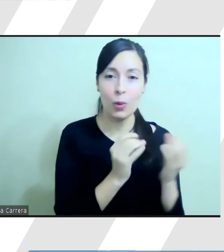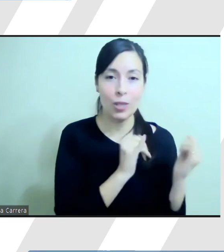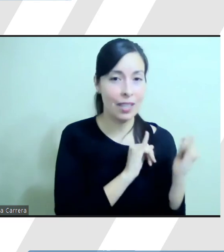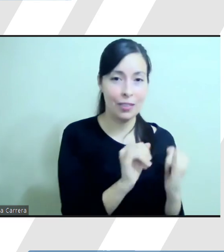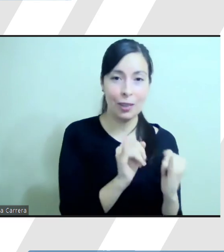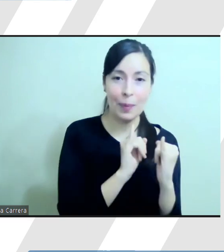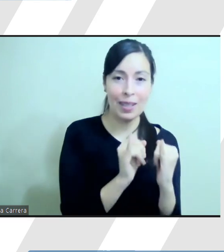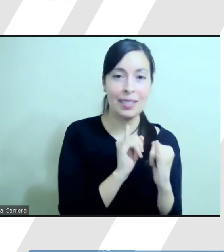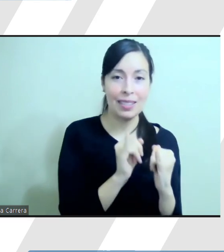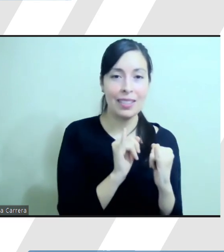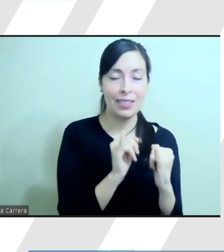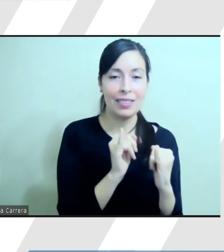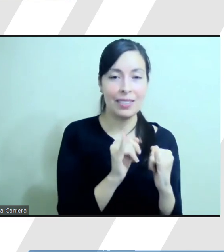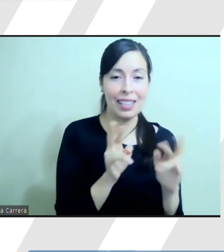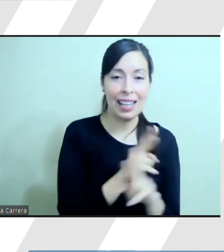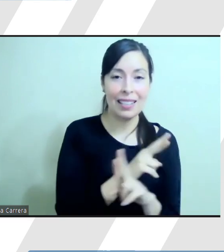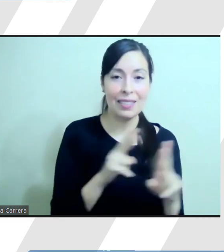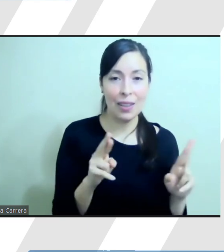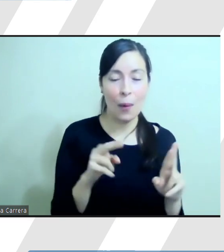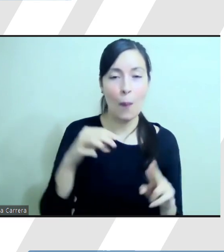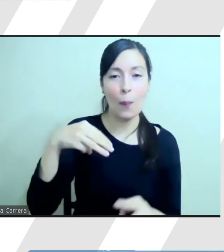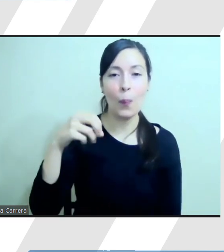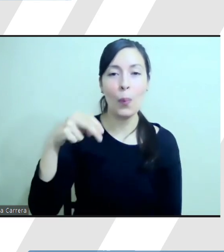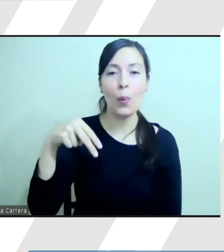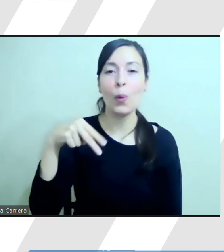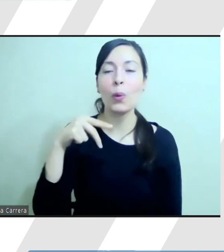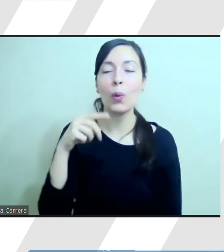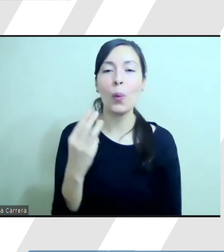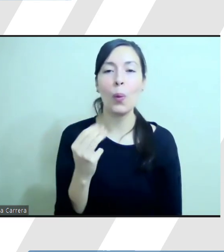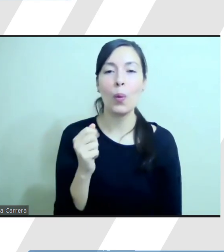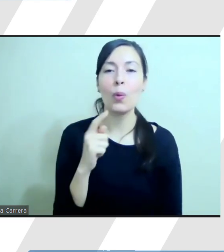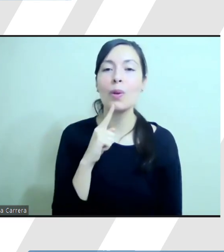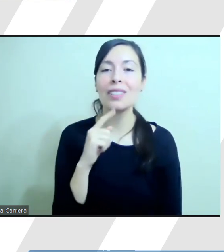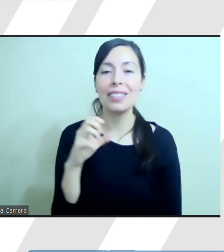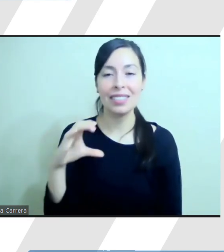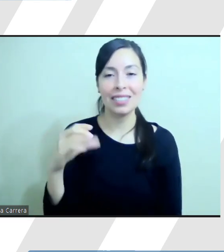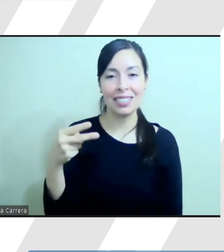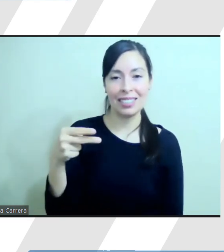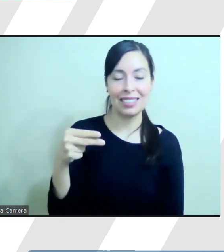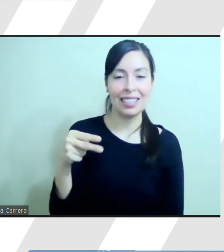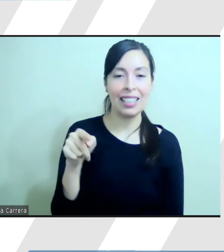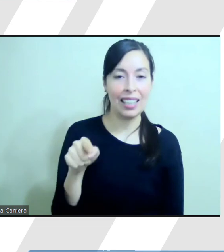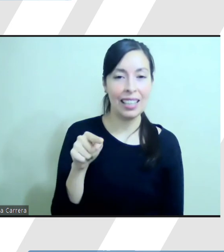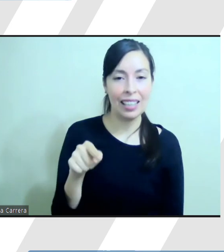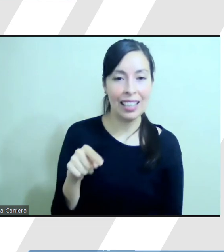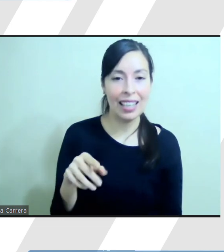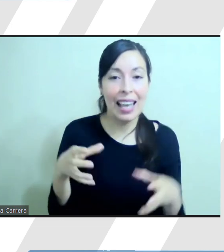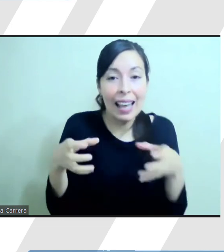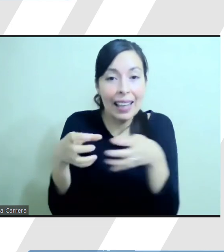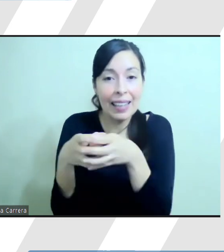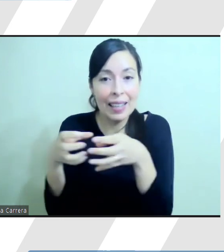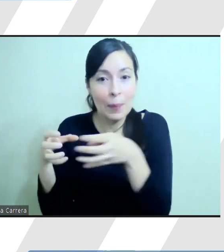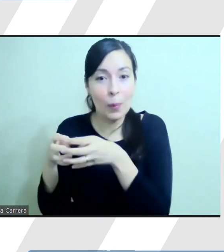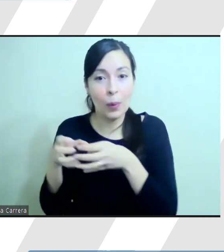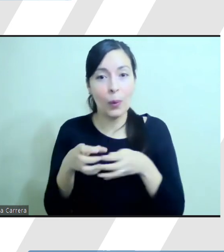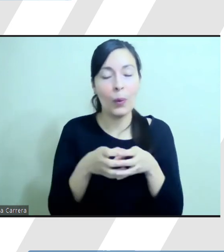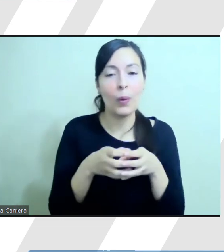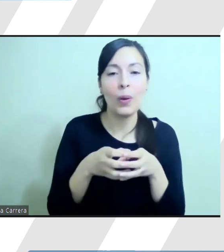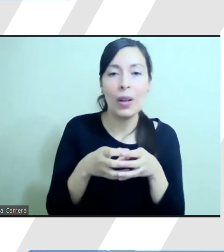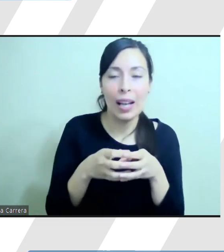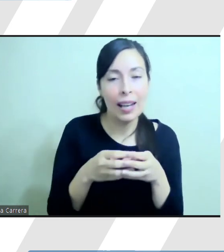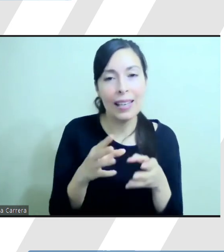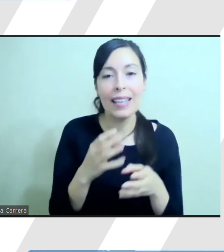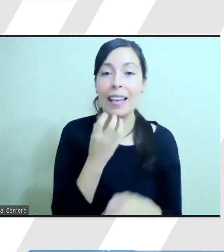la relación de Moonwatch, de Rutjan, organizando este equipo de Moonwatch en los distintos puntos en Chile,